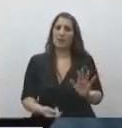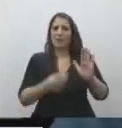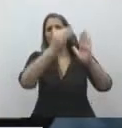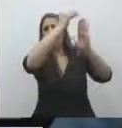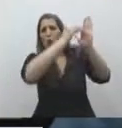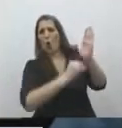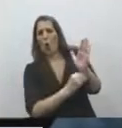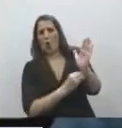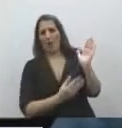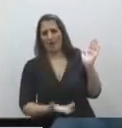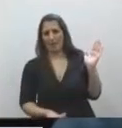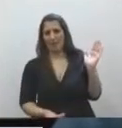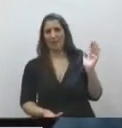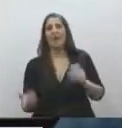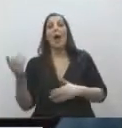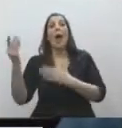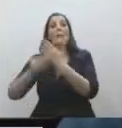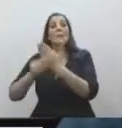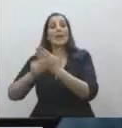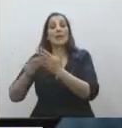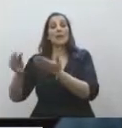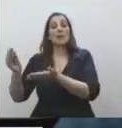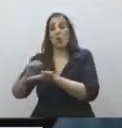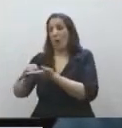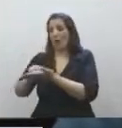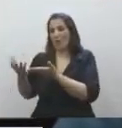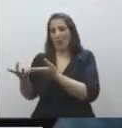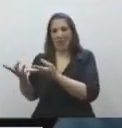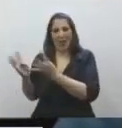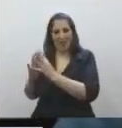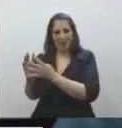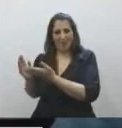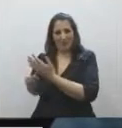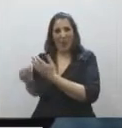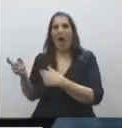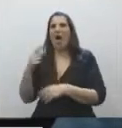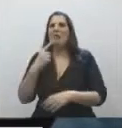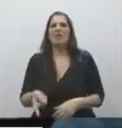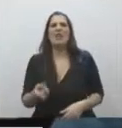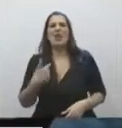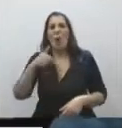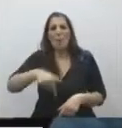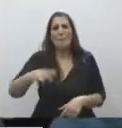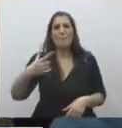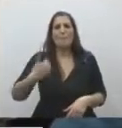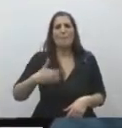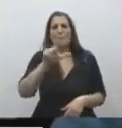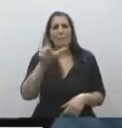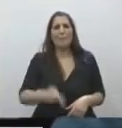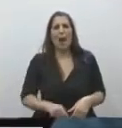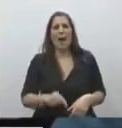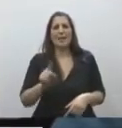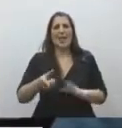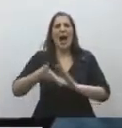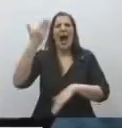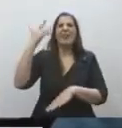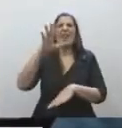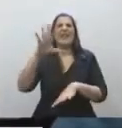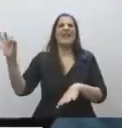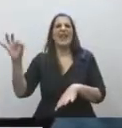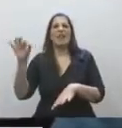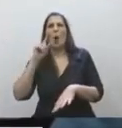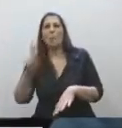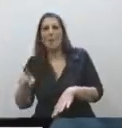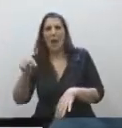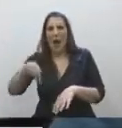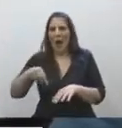ejemplo, se aplicó mucho el tema de la descentralización, es decir, recursos que van directamente a los intendentes y los intendentes ya no tienen que rogar, como tenían